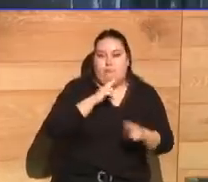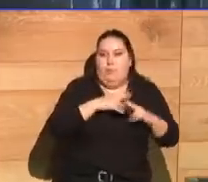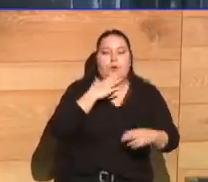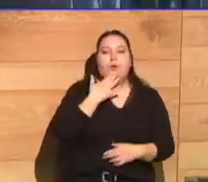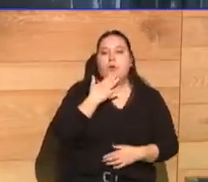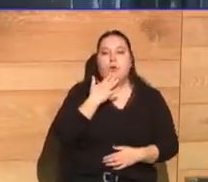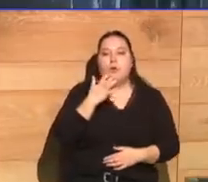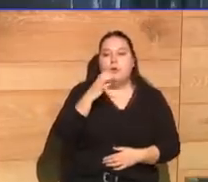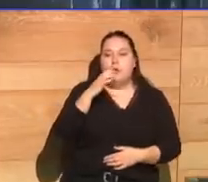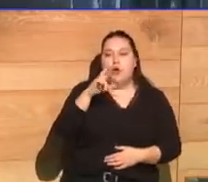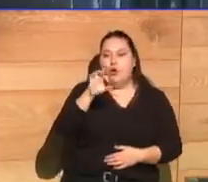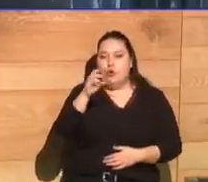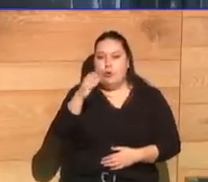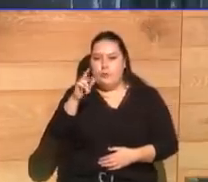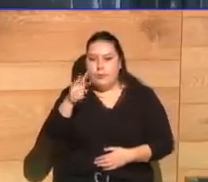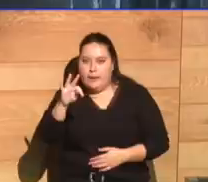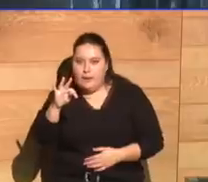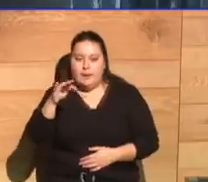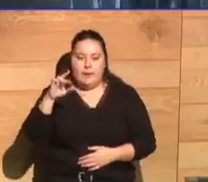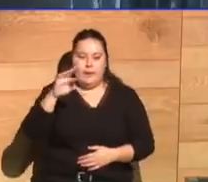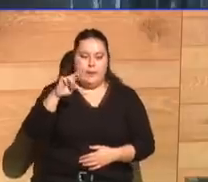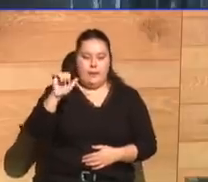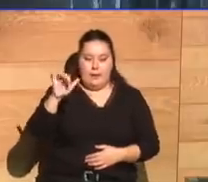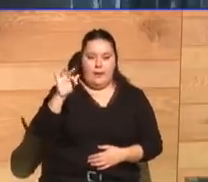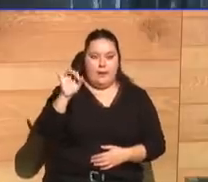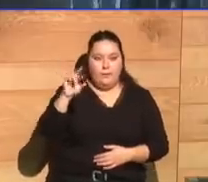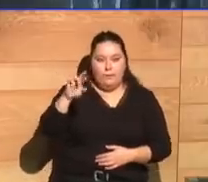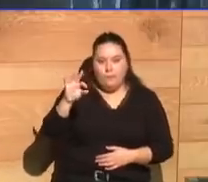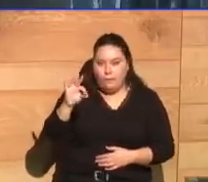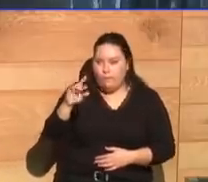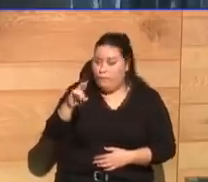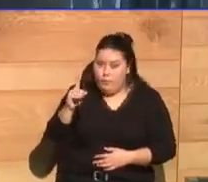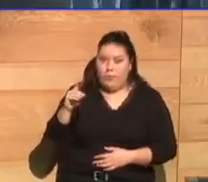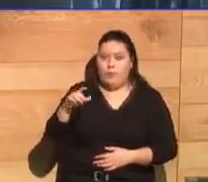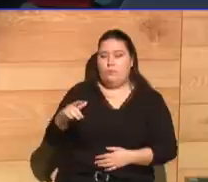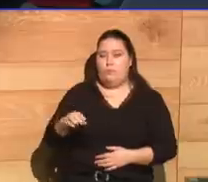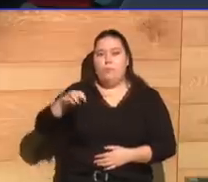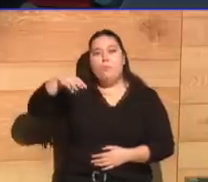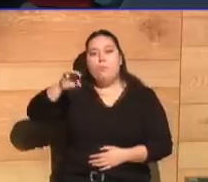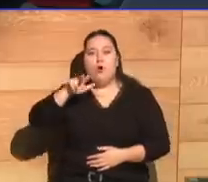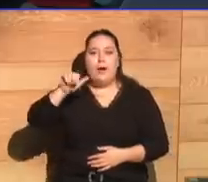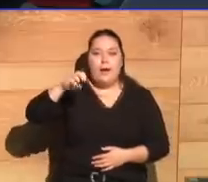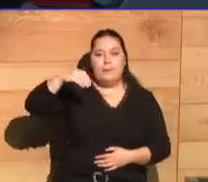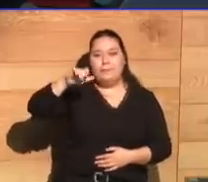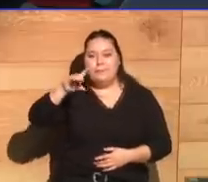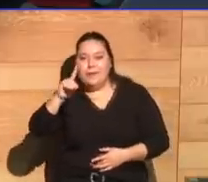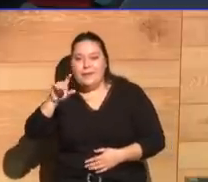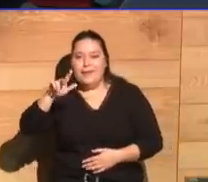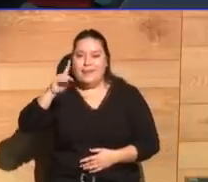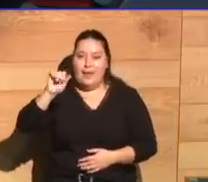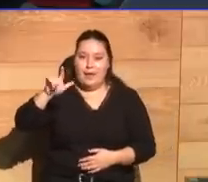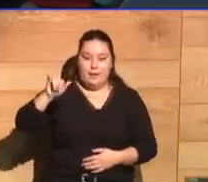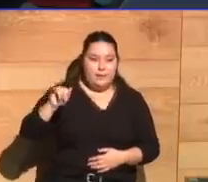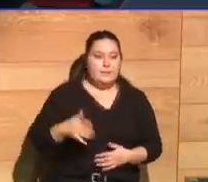Caan, Robert Redford, Muhammad Ali. Sí, que luego aparecen siempre en las típicas anécdotas que no sabías